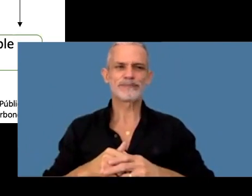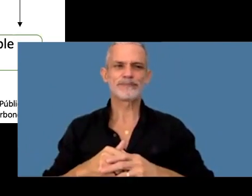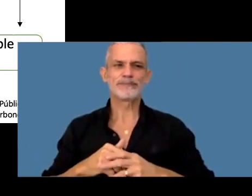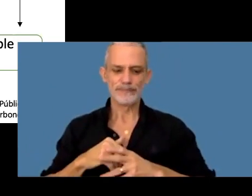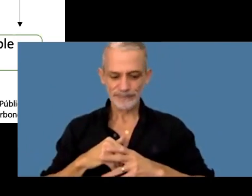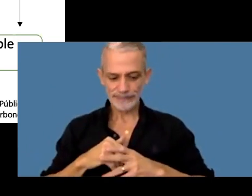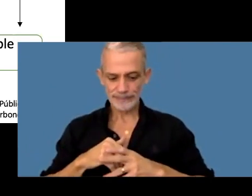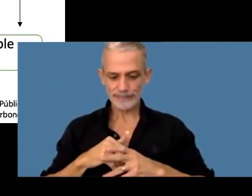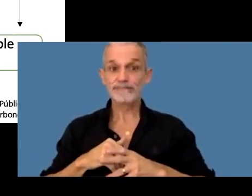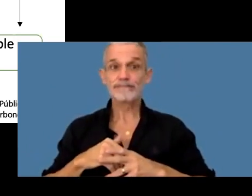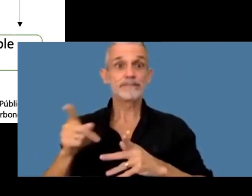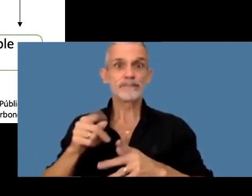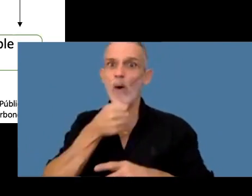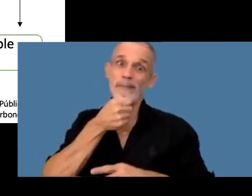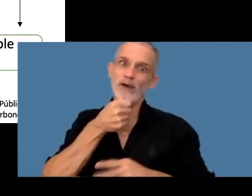Hay micrófono abierto, me parece.